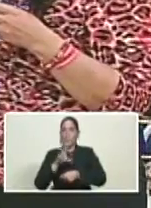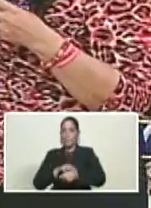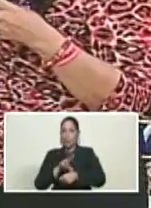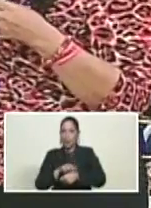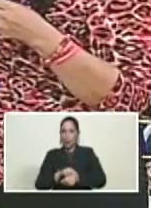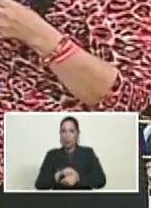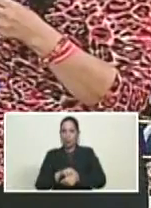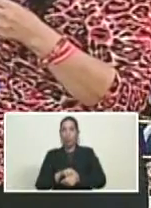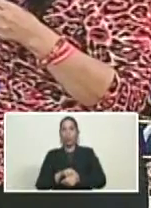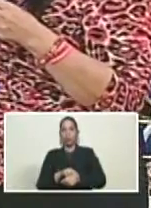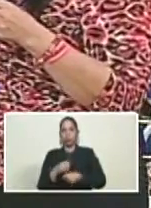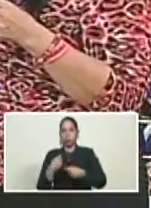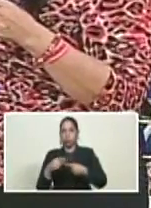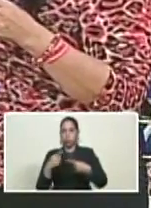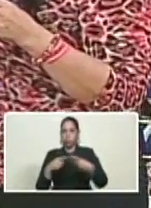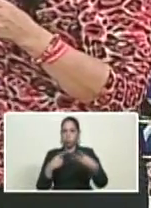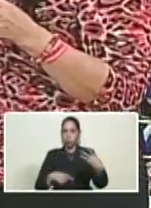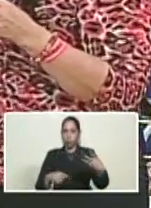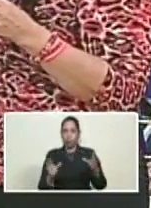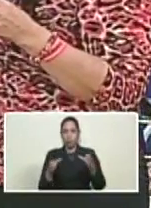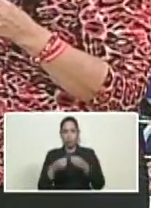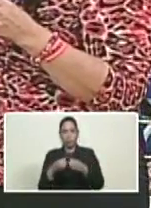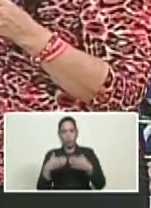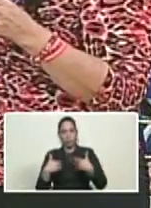de salud indispensables.